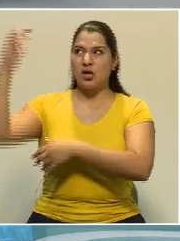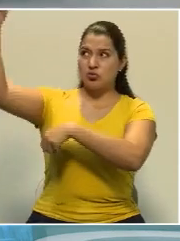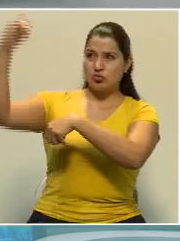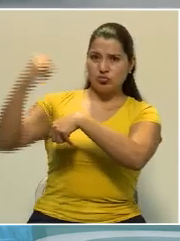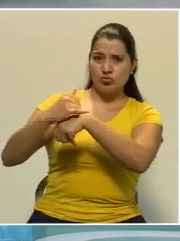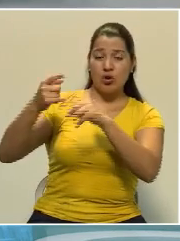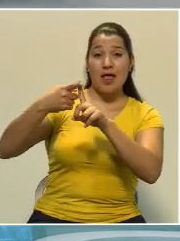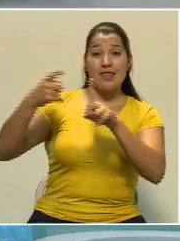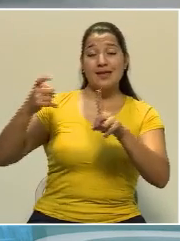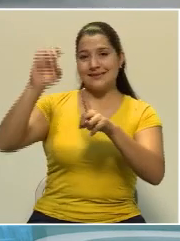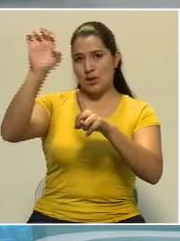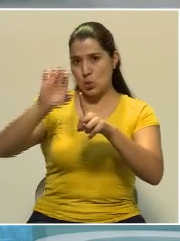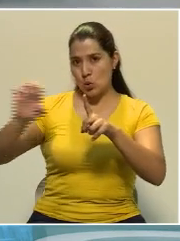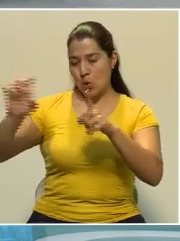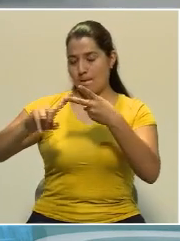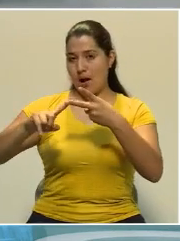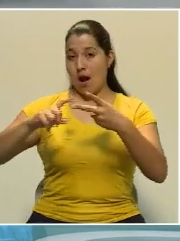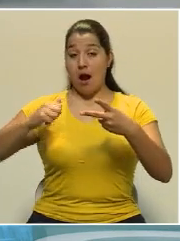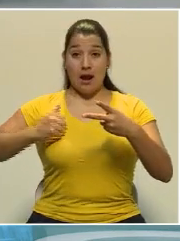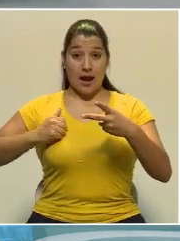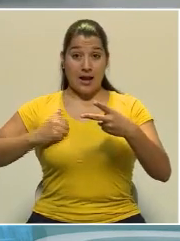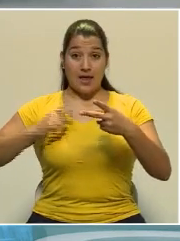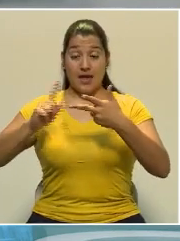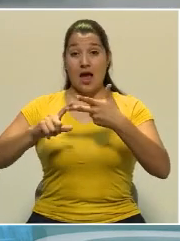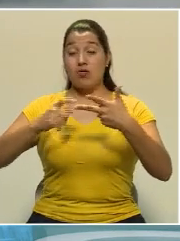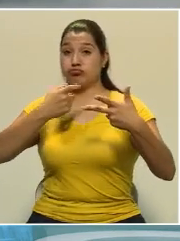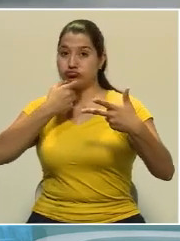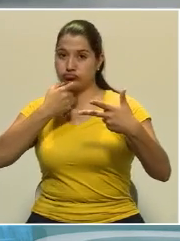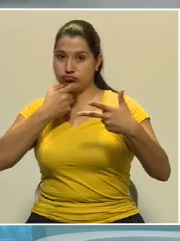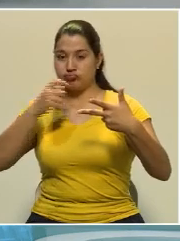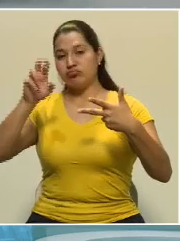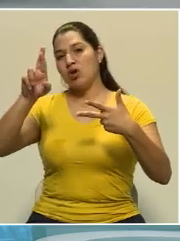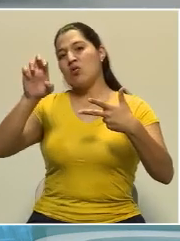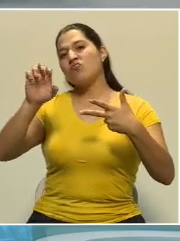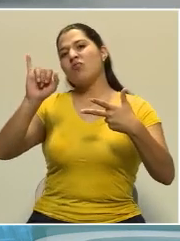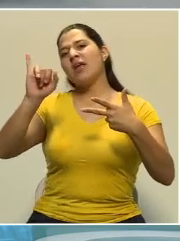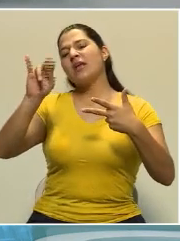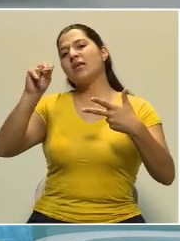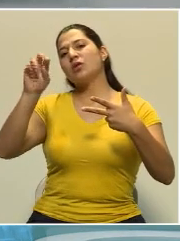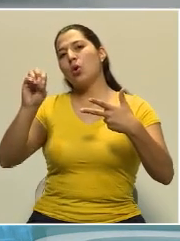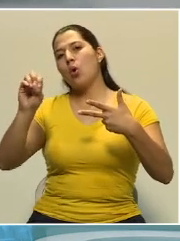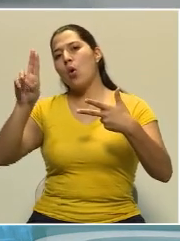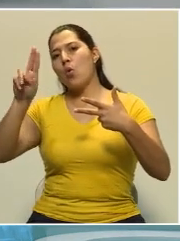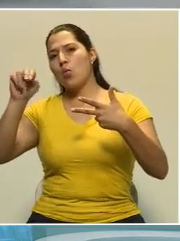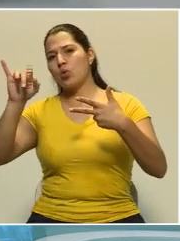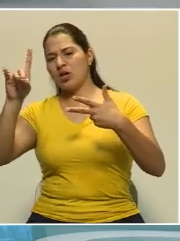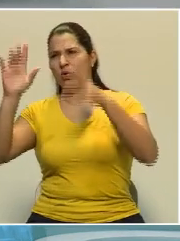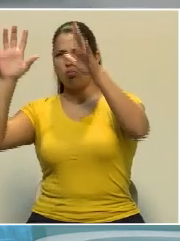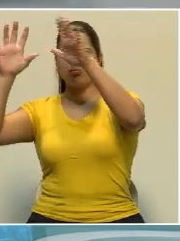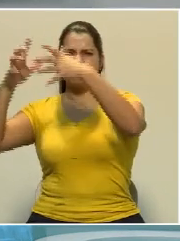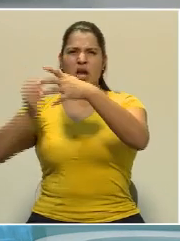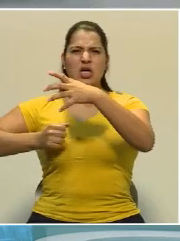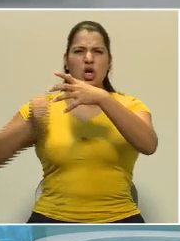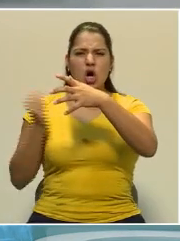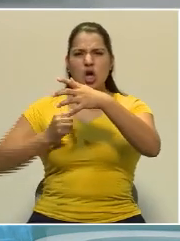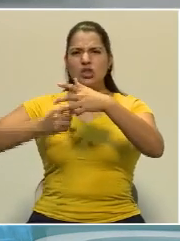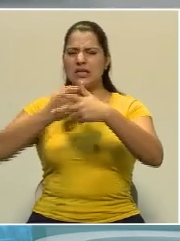Unido. La reapertura de los vuelos internacionales era un reclamo de todo el sector turismo y